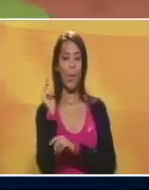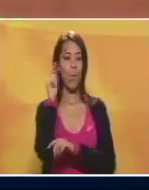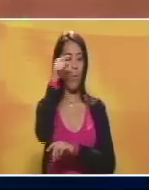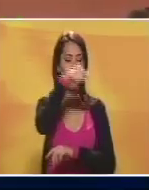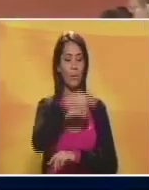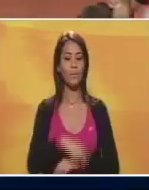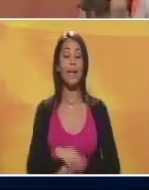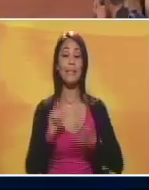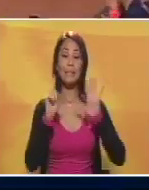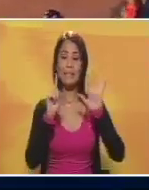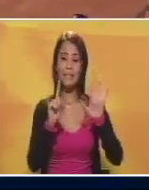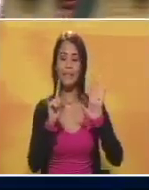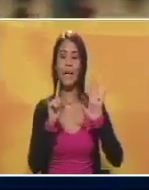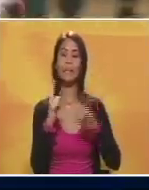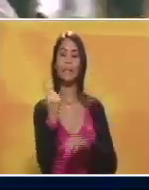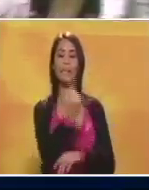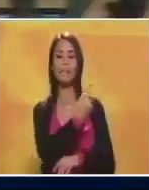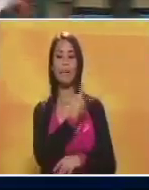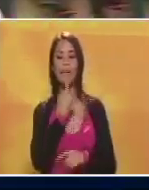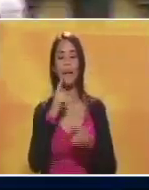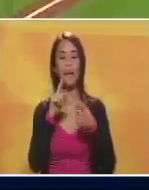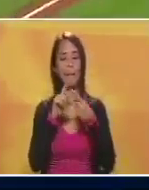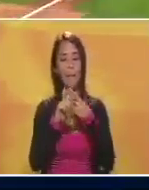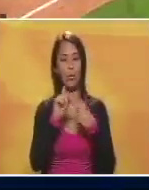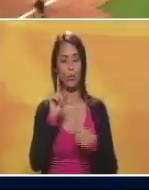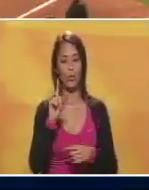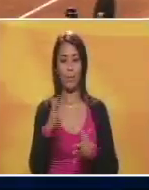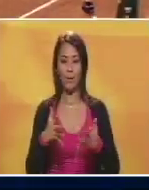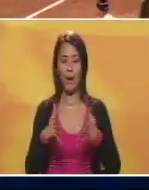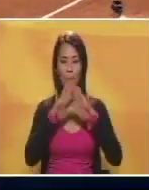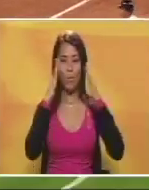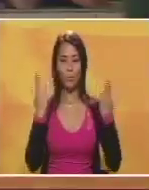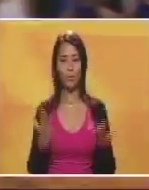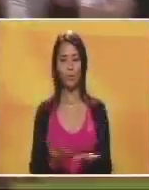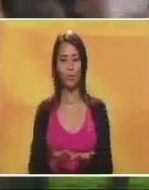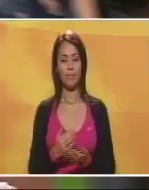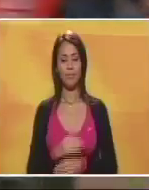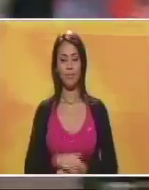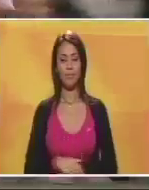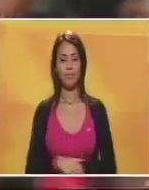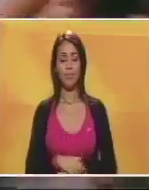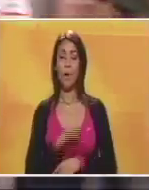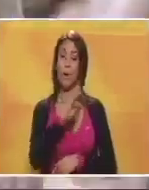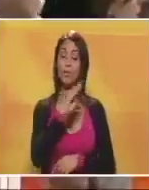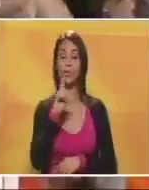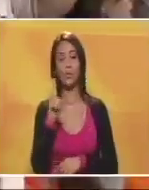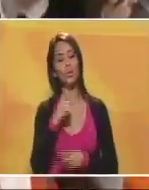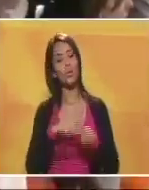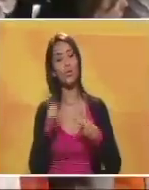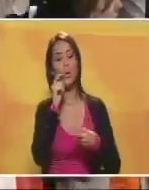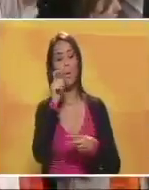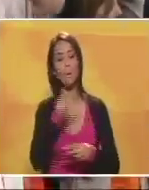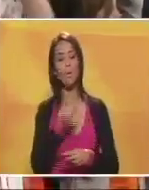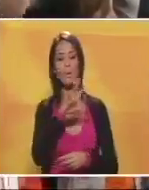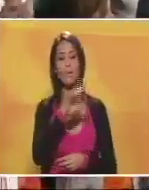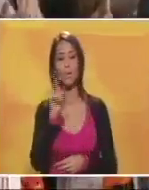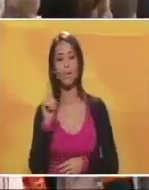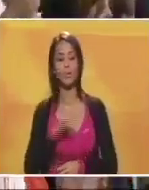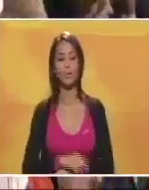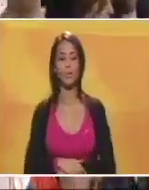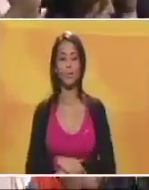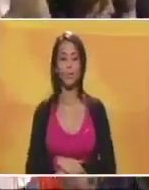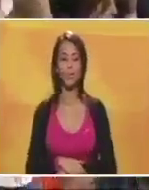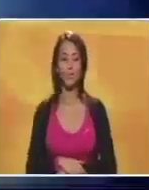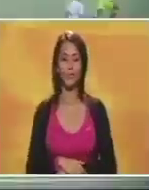Triunfo 6-1 para los vigentes campeones mundiales. González se fue de 4-1 y Altuve de 5-1.